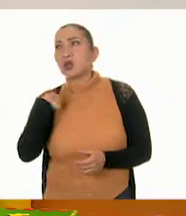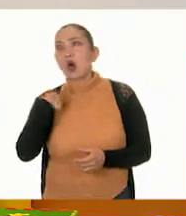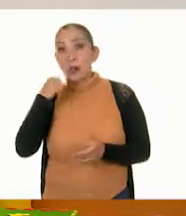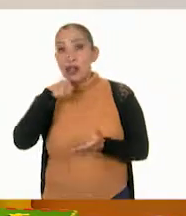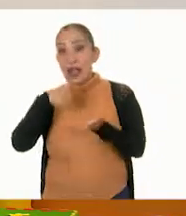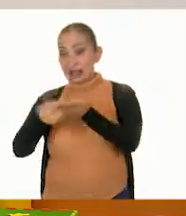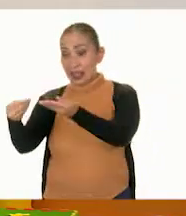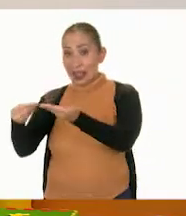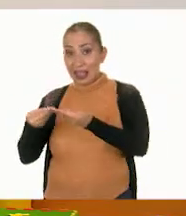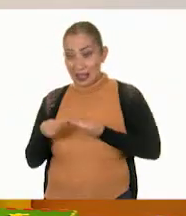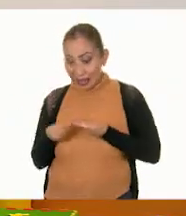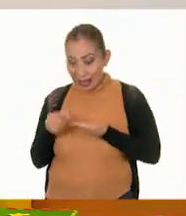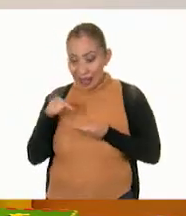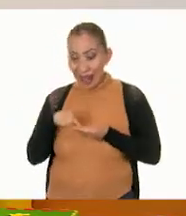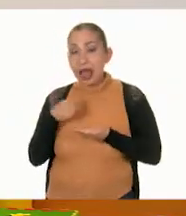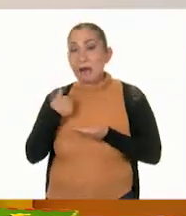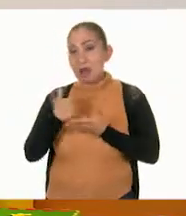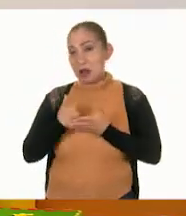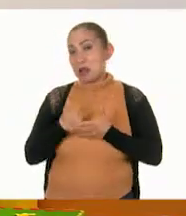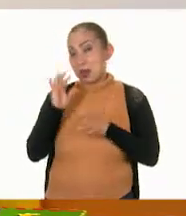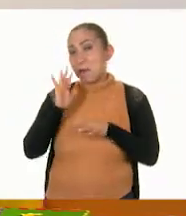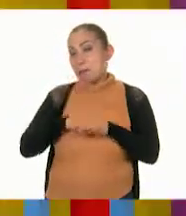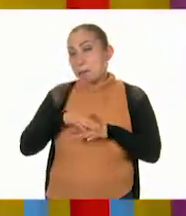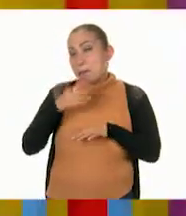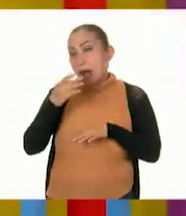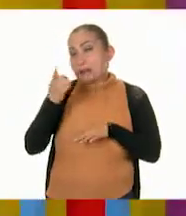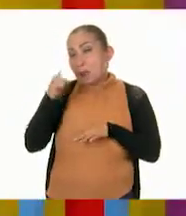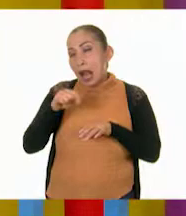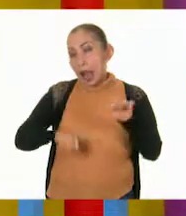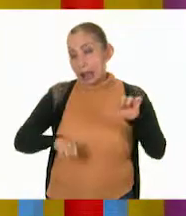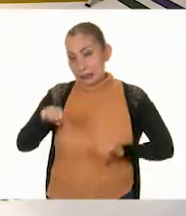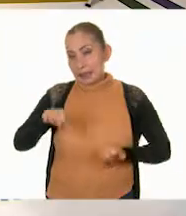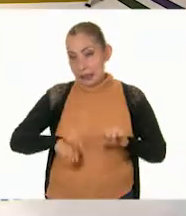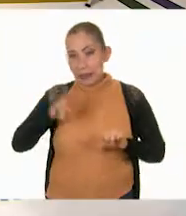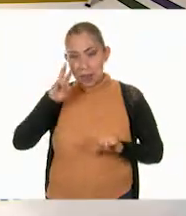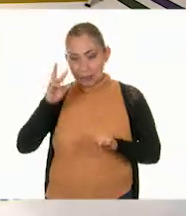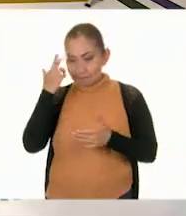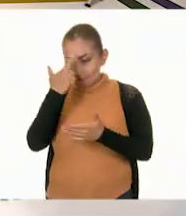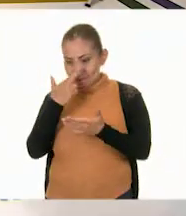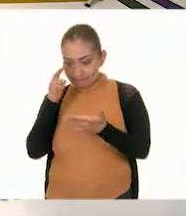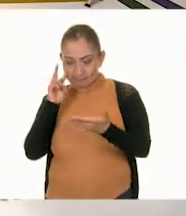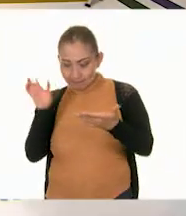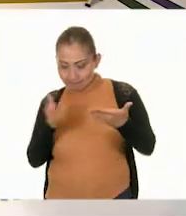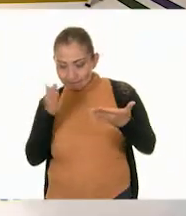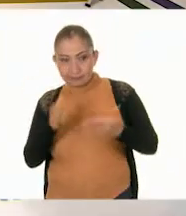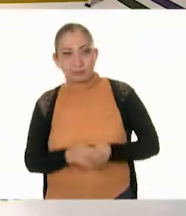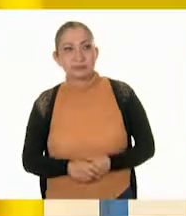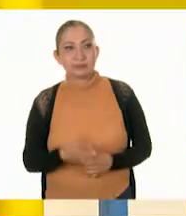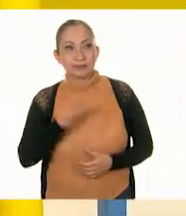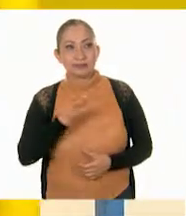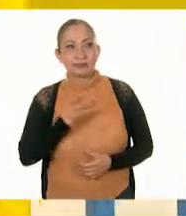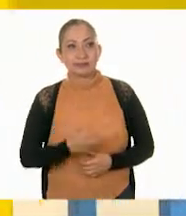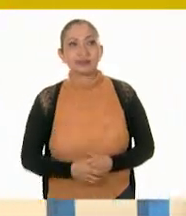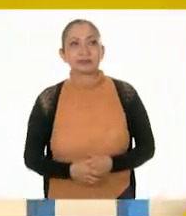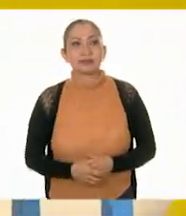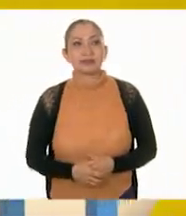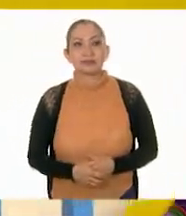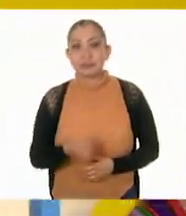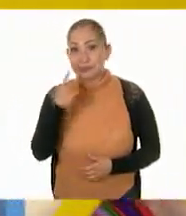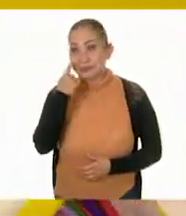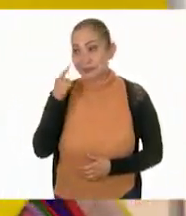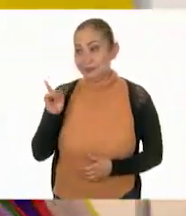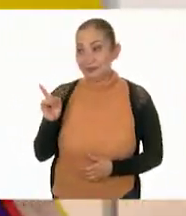carta. ¿Ah, y, sí? Y a lo mejor nos ayuda también un poco para nuestras actividades. Déjame, voy a revisarla. Aquí la tengo. Ah,